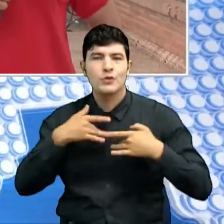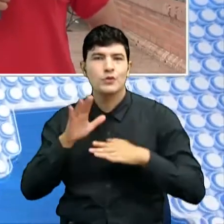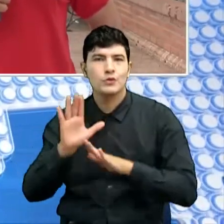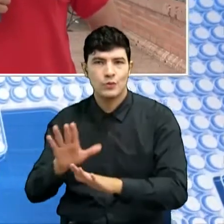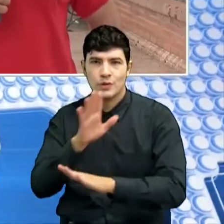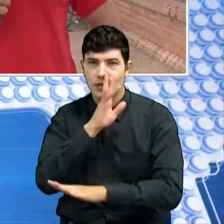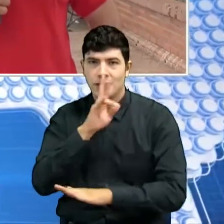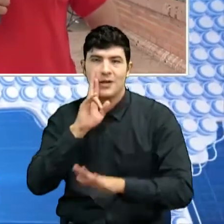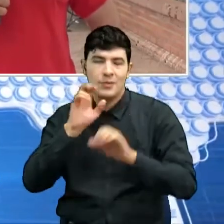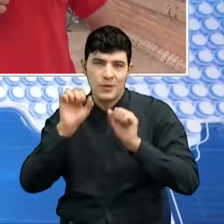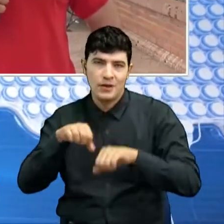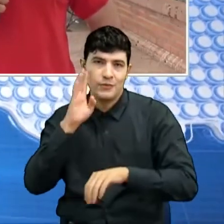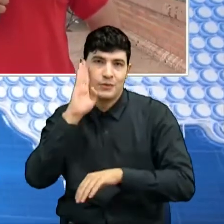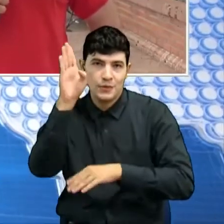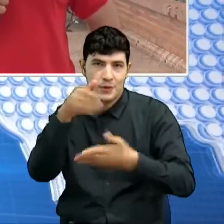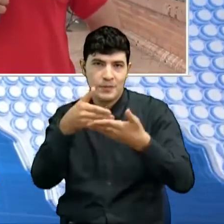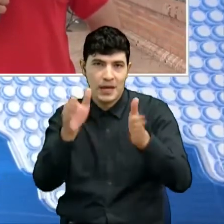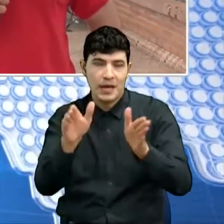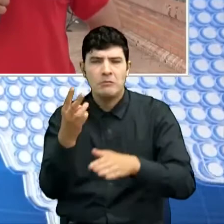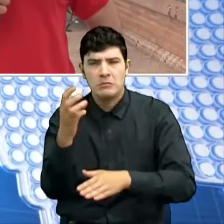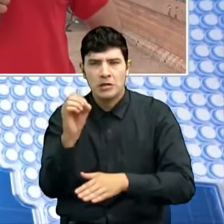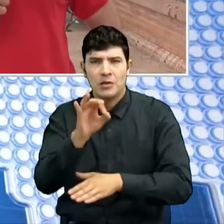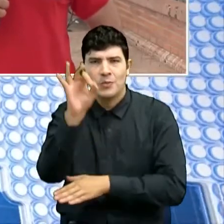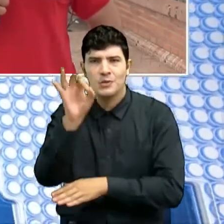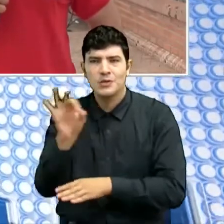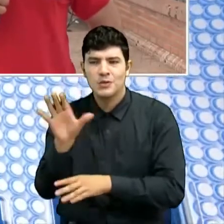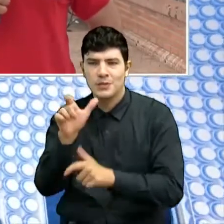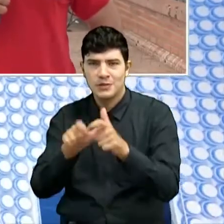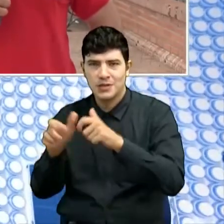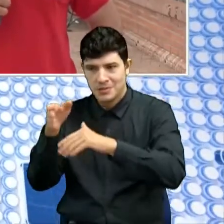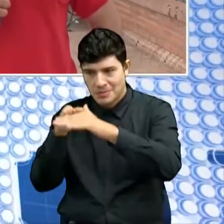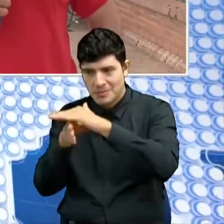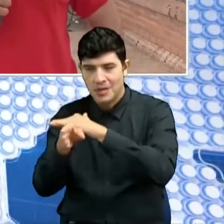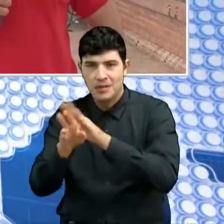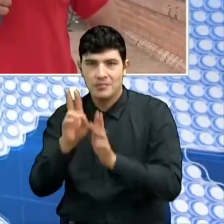Desde la provincia de García Rovira, Pedro Manrique para Oriente Noticias, estamos informando.